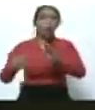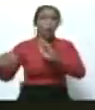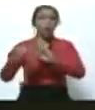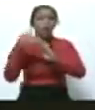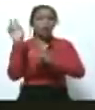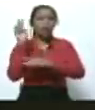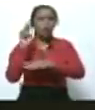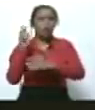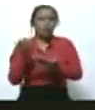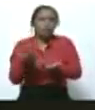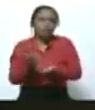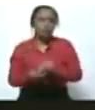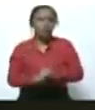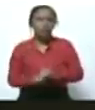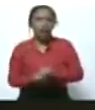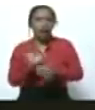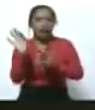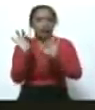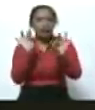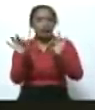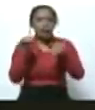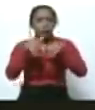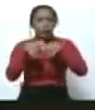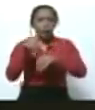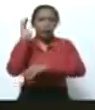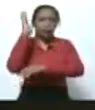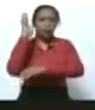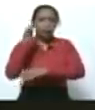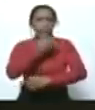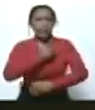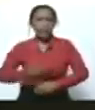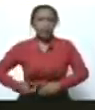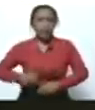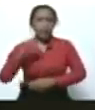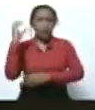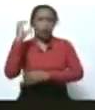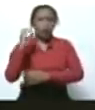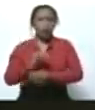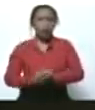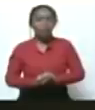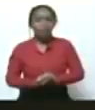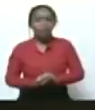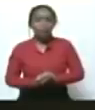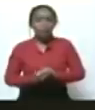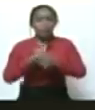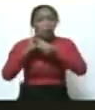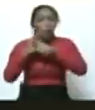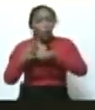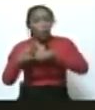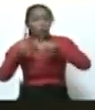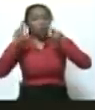previo a las elecciones parlamentarias y presidenciales en Colombia. Y por otro lado,